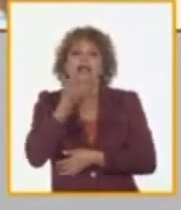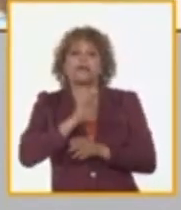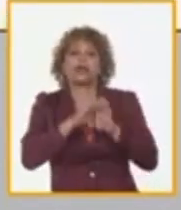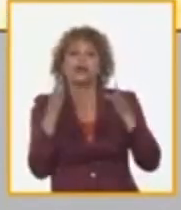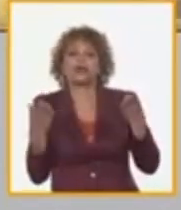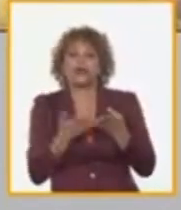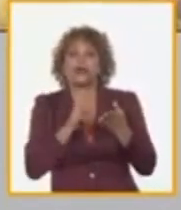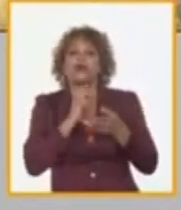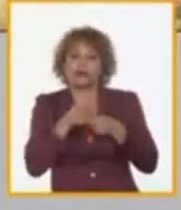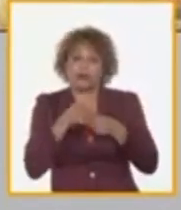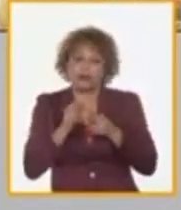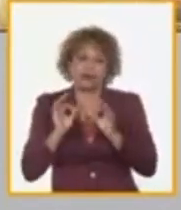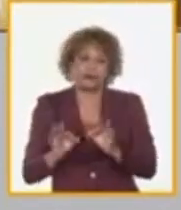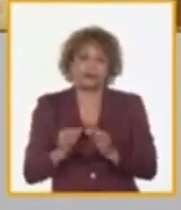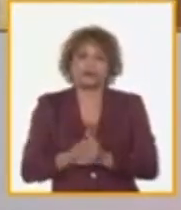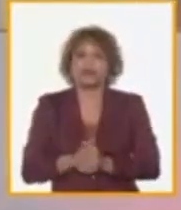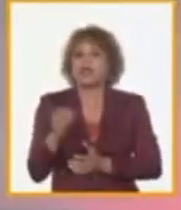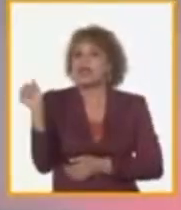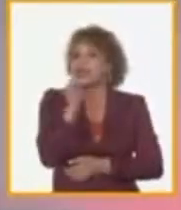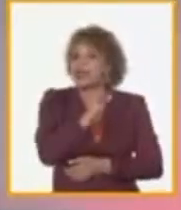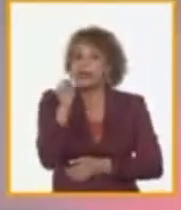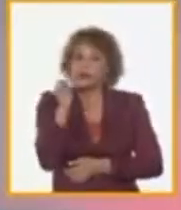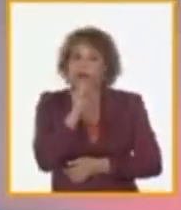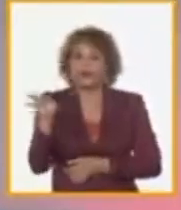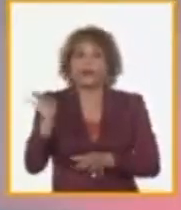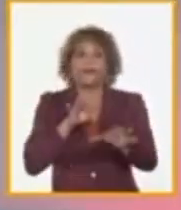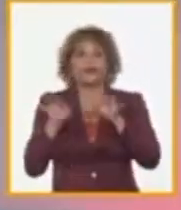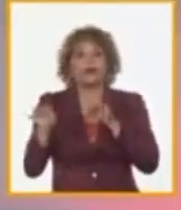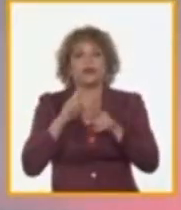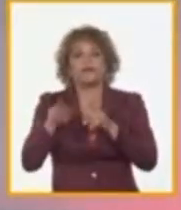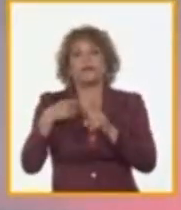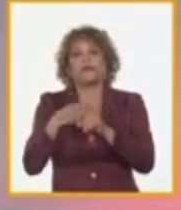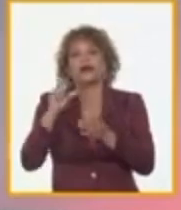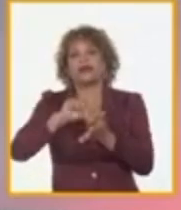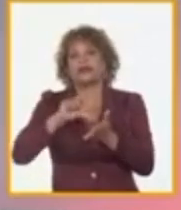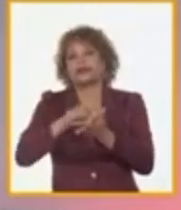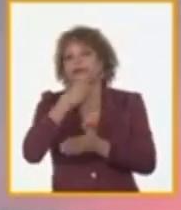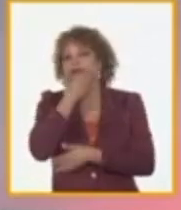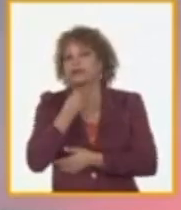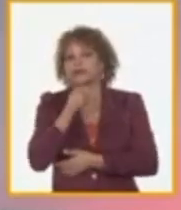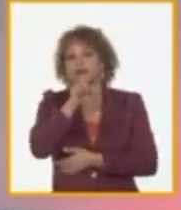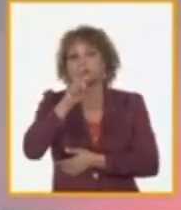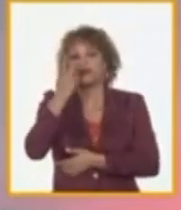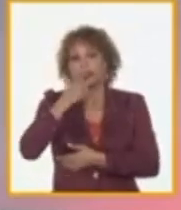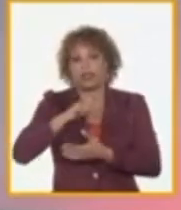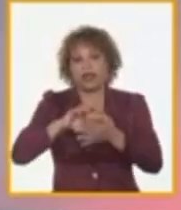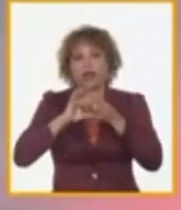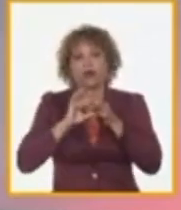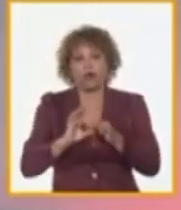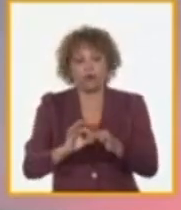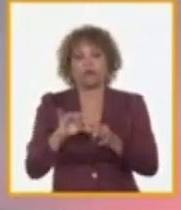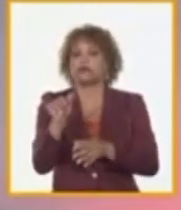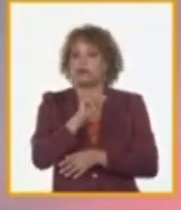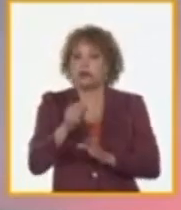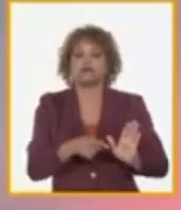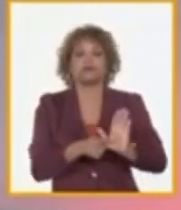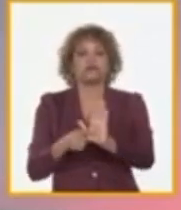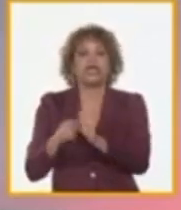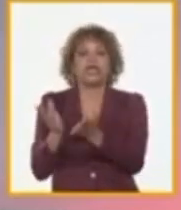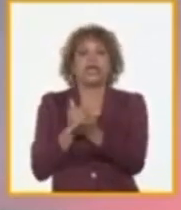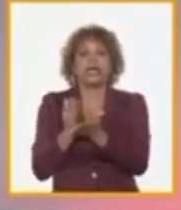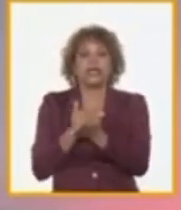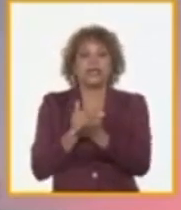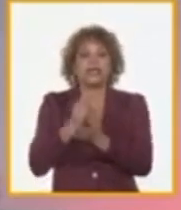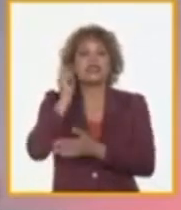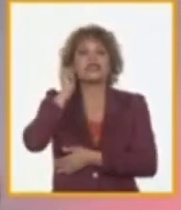participación también del coro sof seo invitado y el centro de estudio sobre la juventud el 12 de agosto también estará presentando el libro ideas que